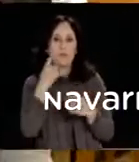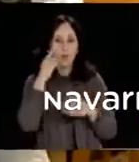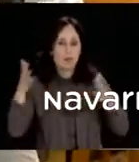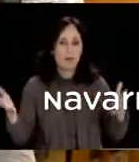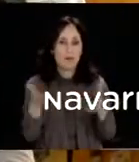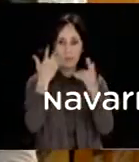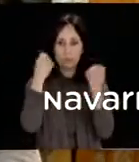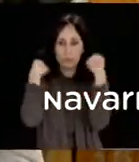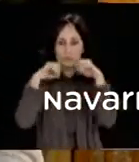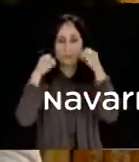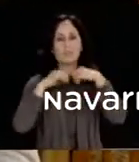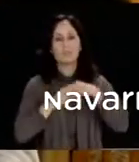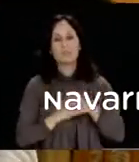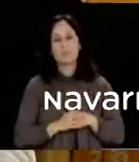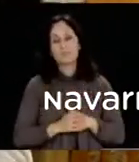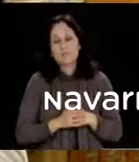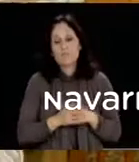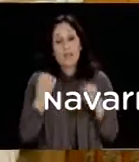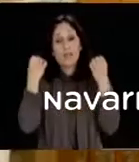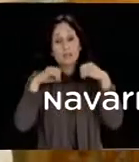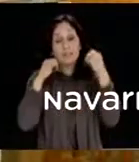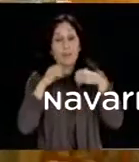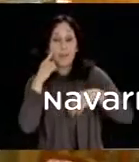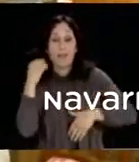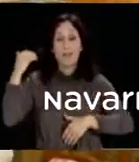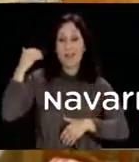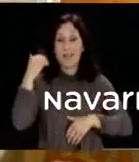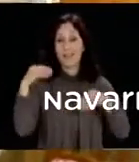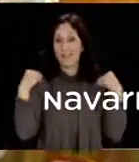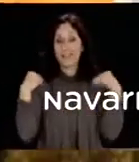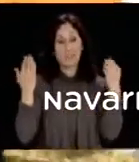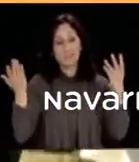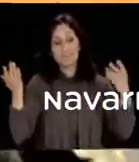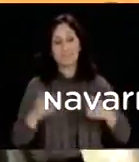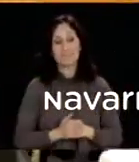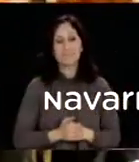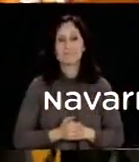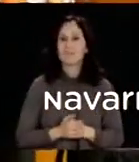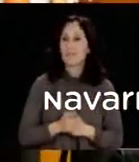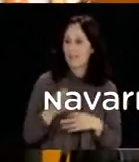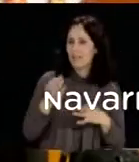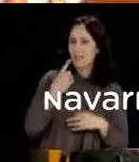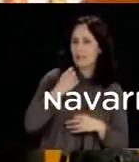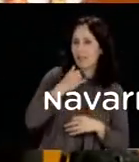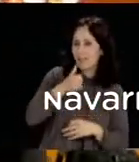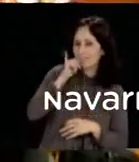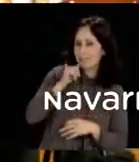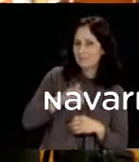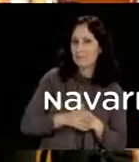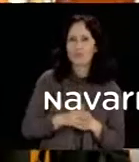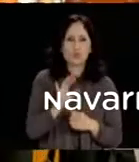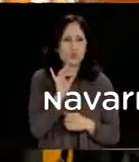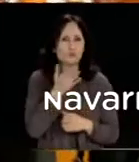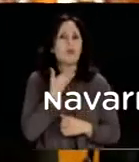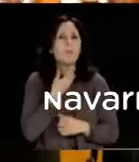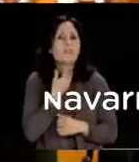ensayar y eso, y ensayar y echar unos bailes y disfrutar, sobre todo. Hay que echarse el pacharán para estar ya preparado, bueno, ¿no? Pues que apetece,